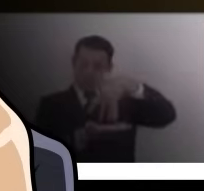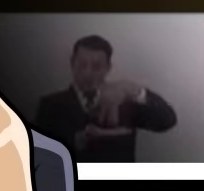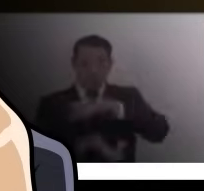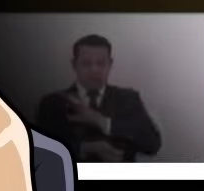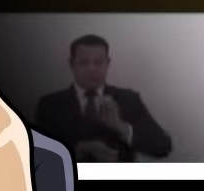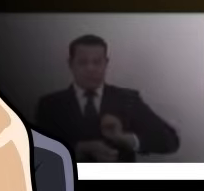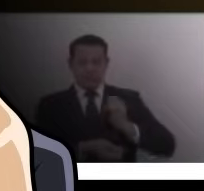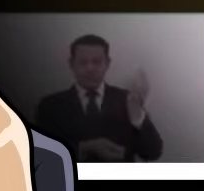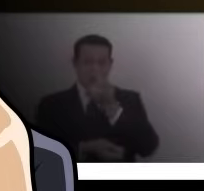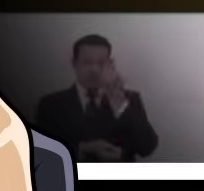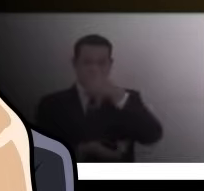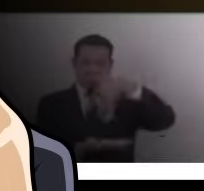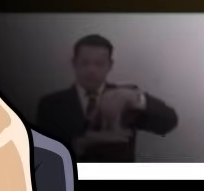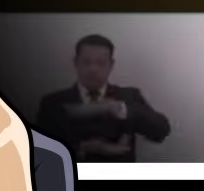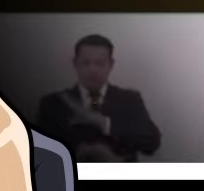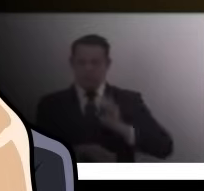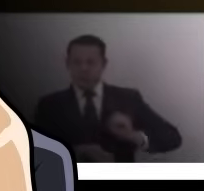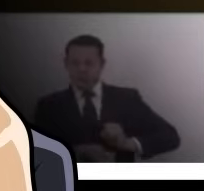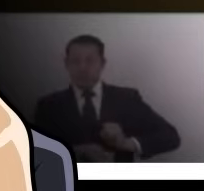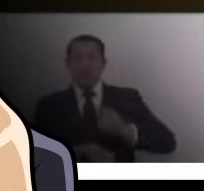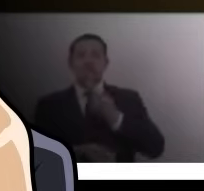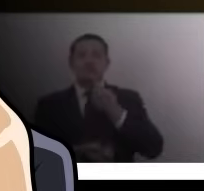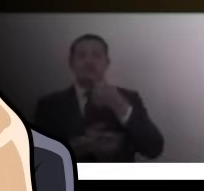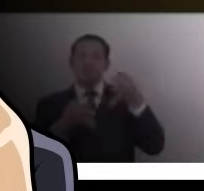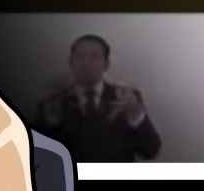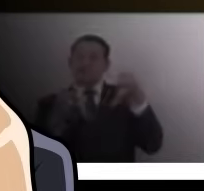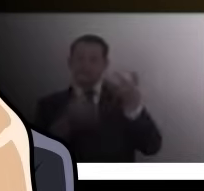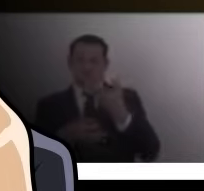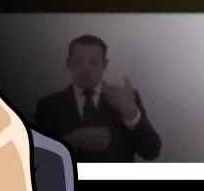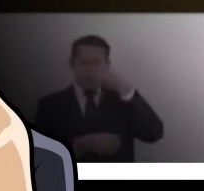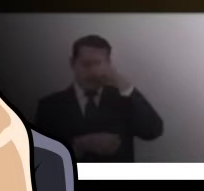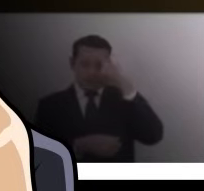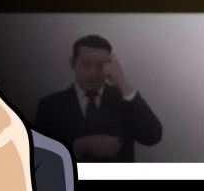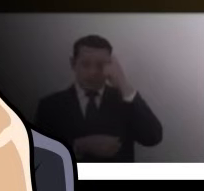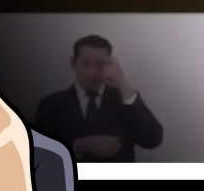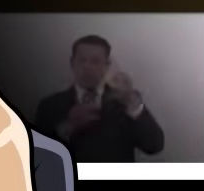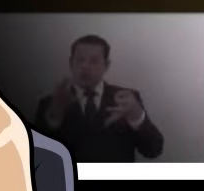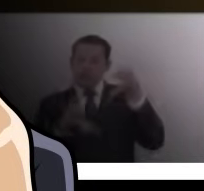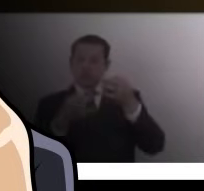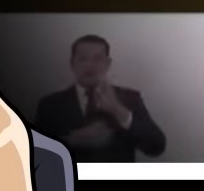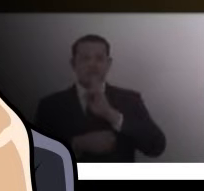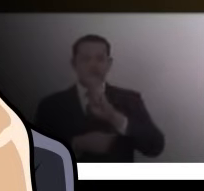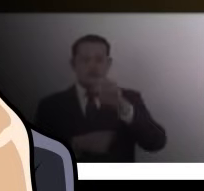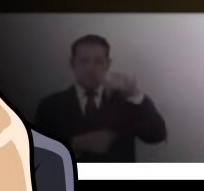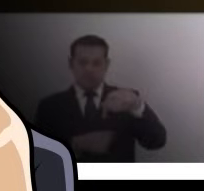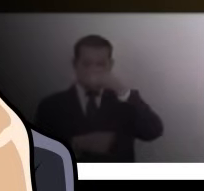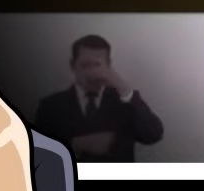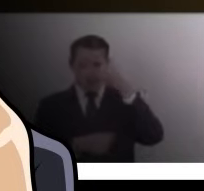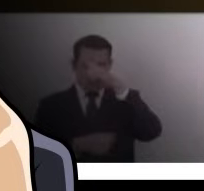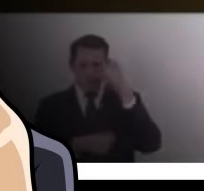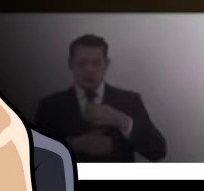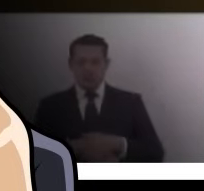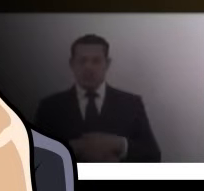pueblo salvadoreño y solamente el pueblo salvadoreño el que juzgue nuestro trabajo. el que juzgue los resultados de este trabajo.